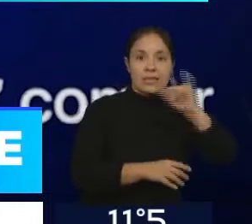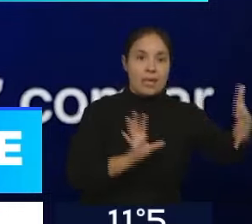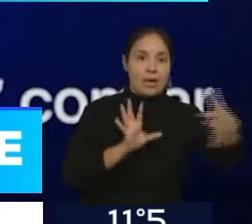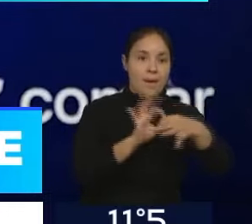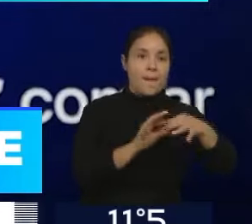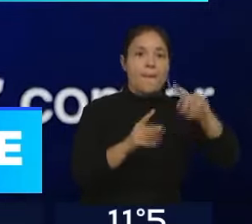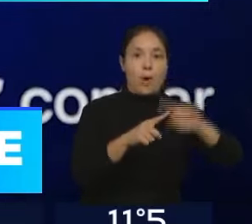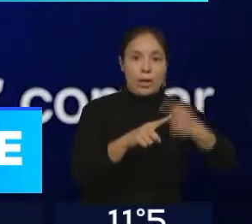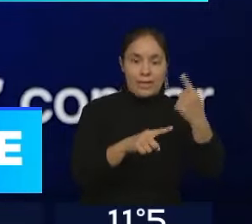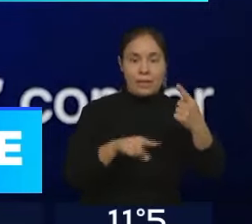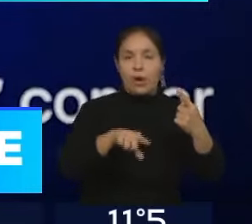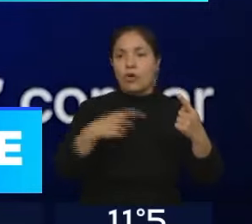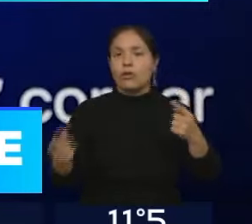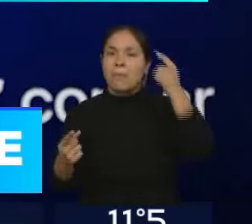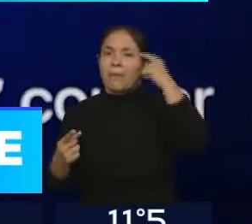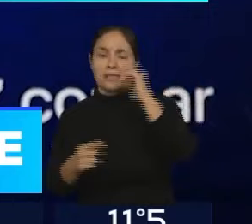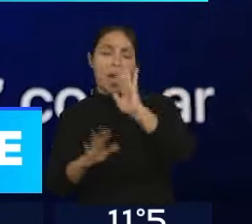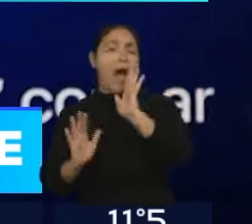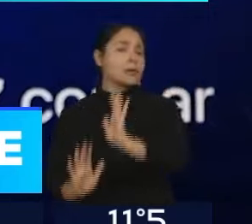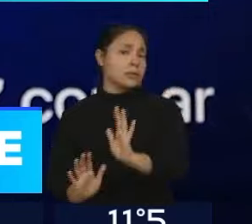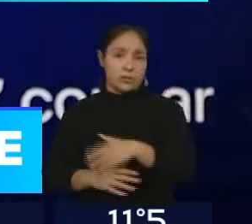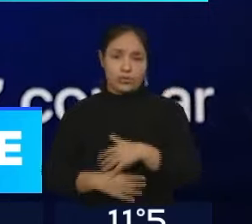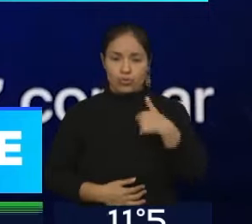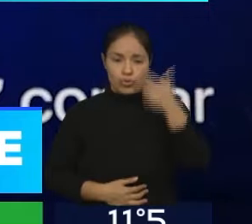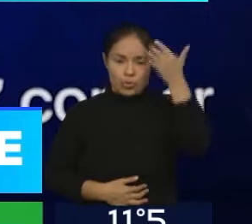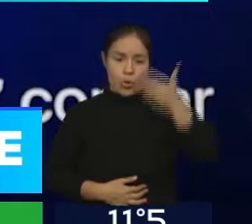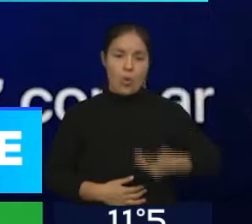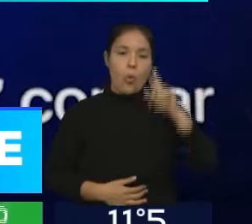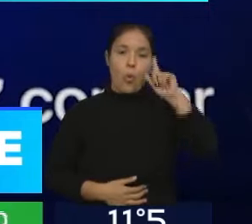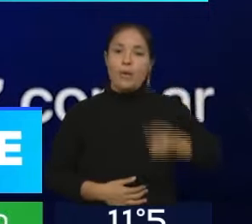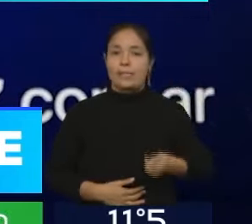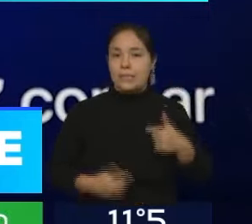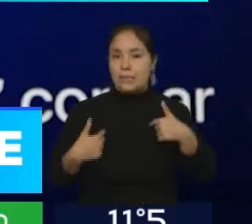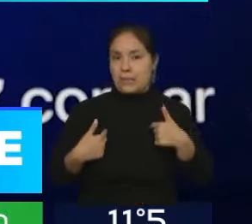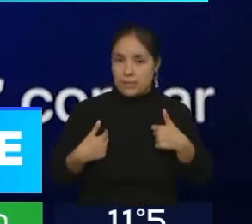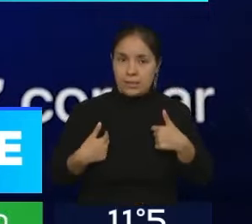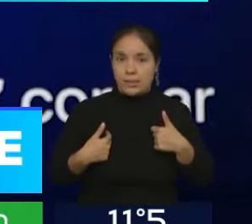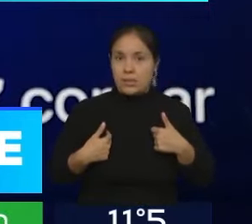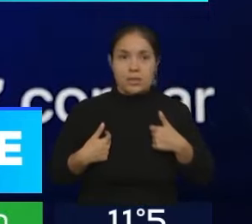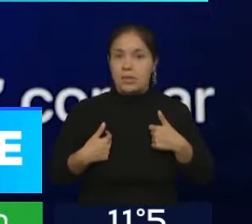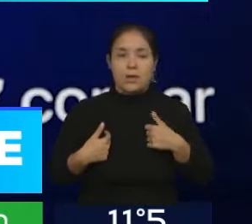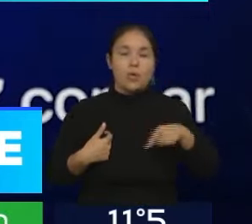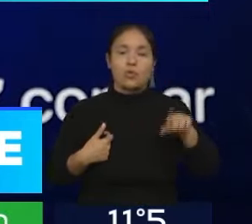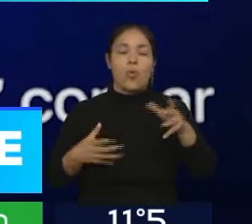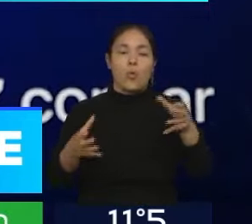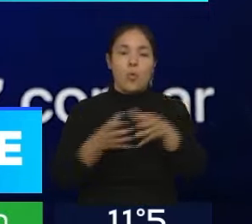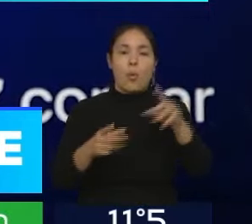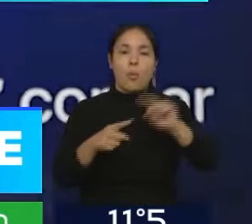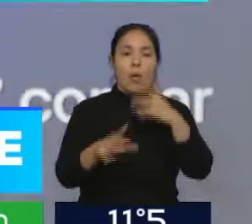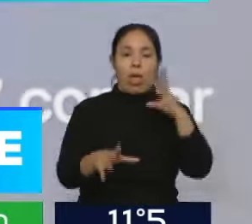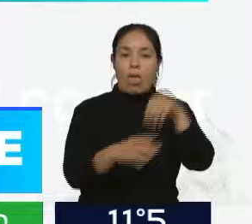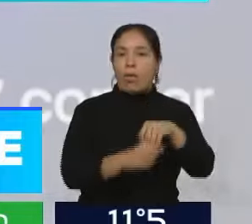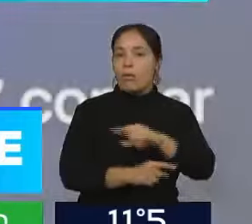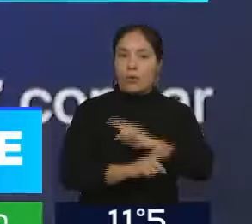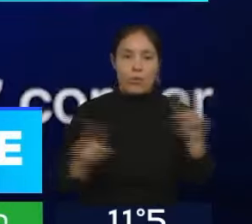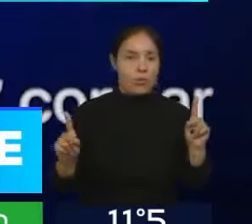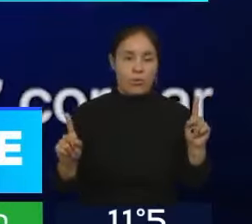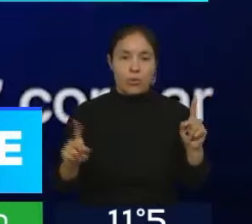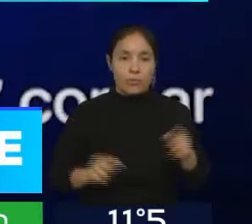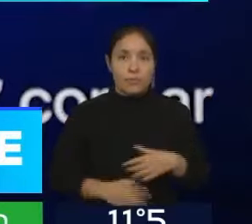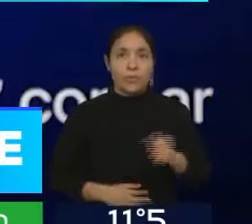se piense que es partidario. Yo soy juez. Yo no pertenezco a un partido político cuando me siento.